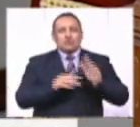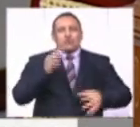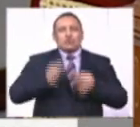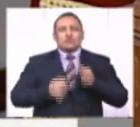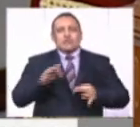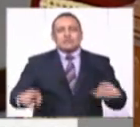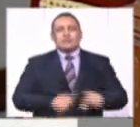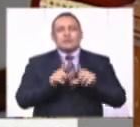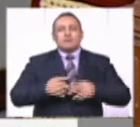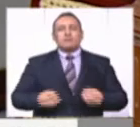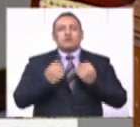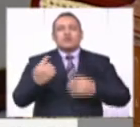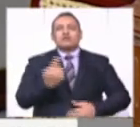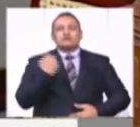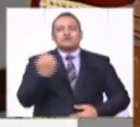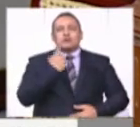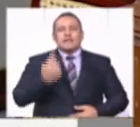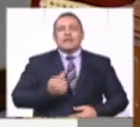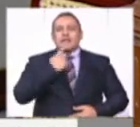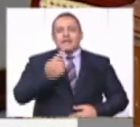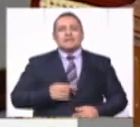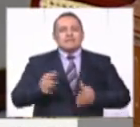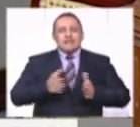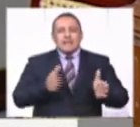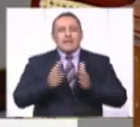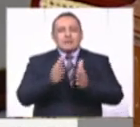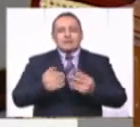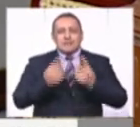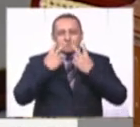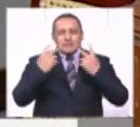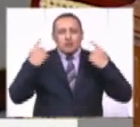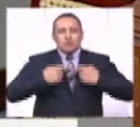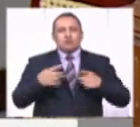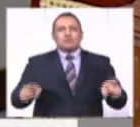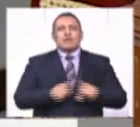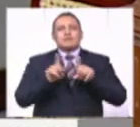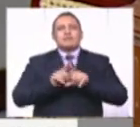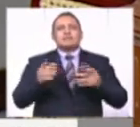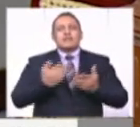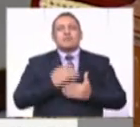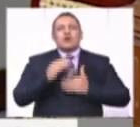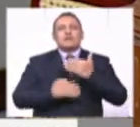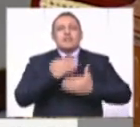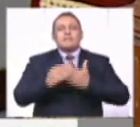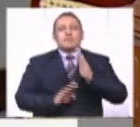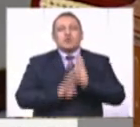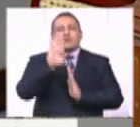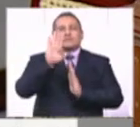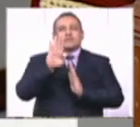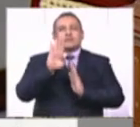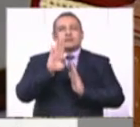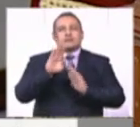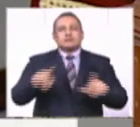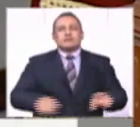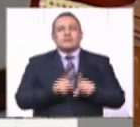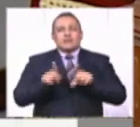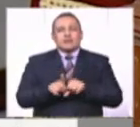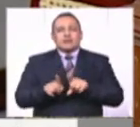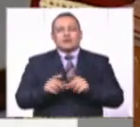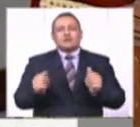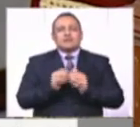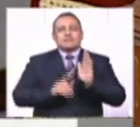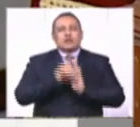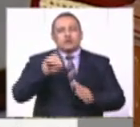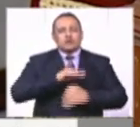judiciales porque solamente esa es la vía mediante la cual puede progresar no el